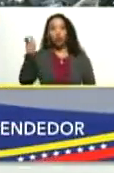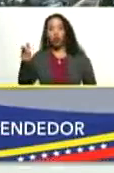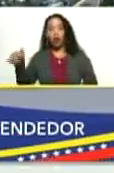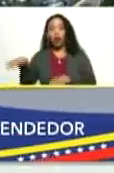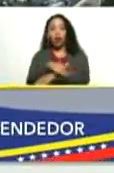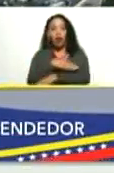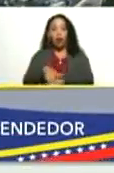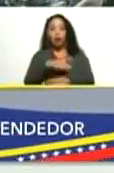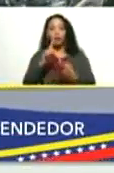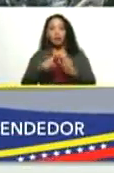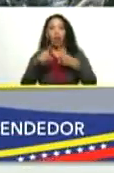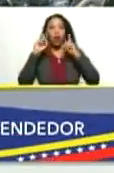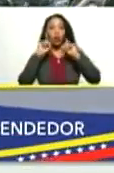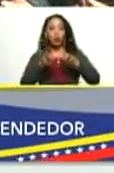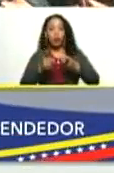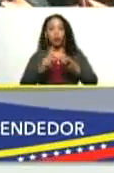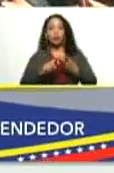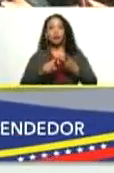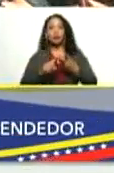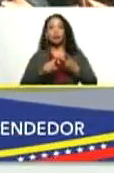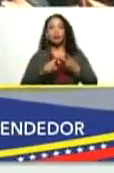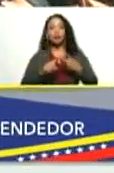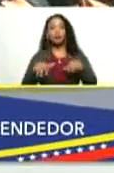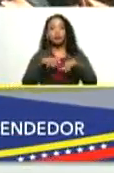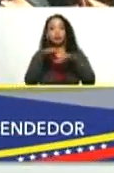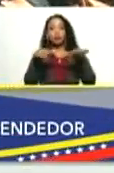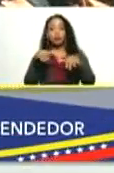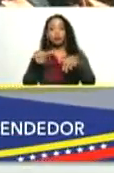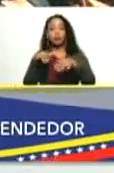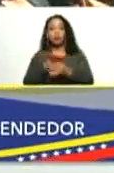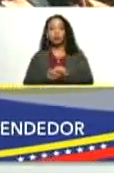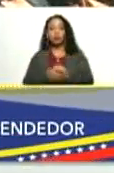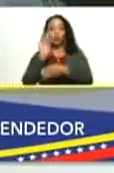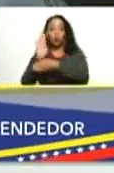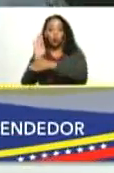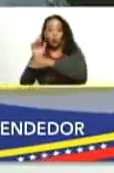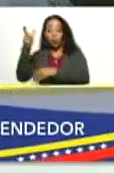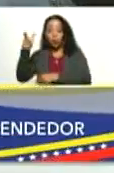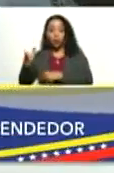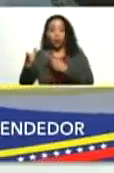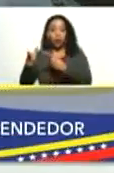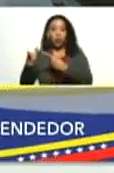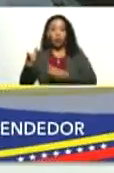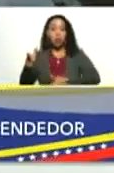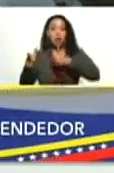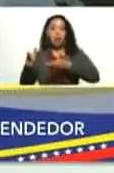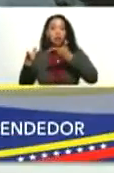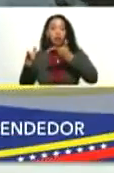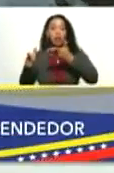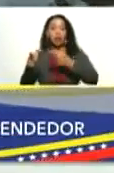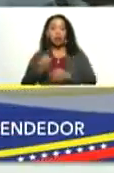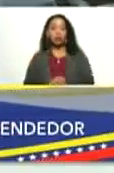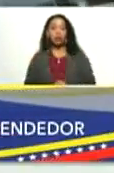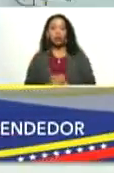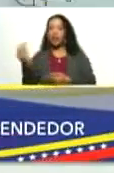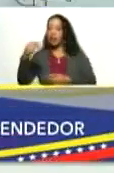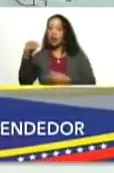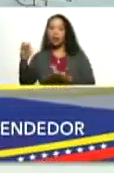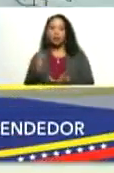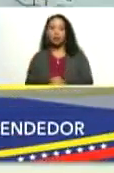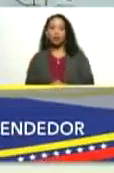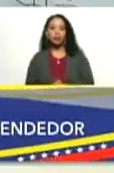carreteras, autopistas, balneario, cuidar a la gente, que es lo más grande. ¿Qué más dice tu encuesta, Lee? ¿Vas bien? Ajá, ¿vas bien?